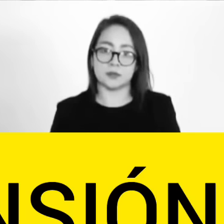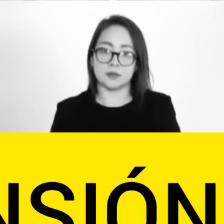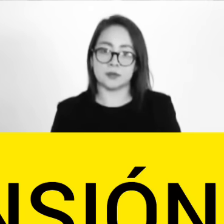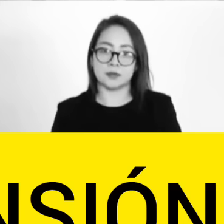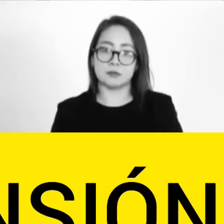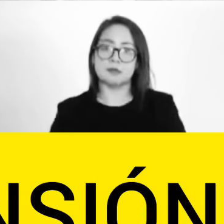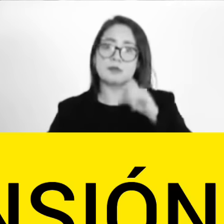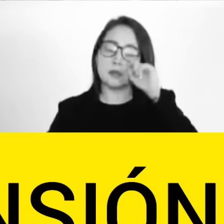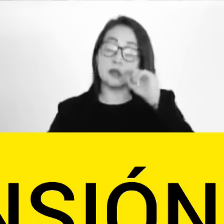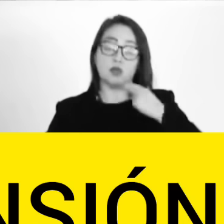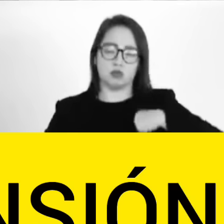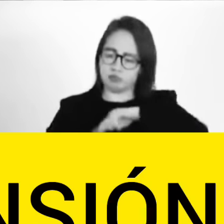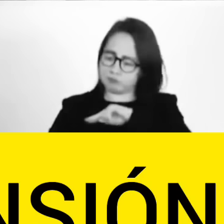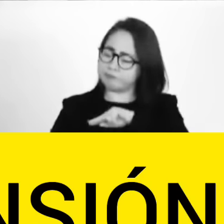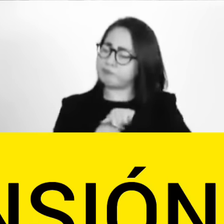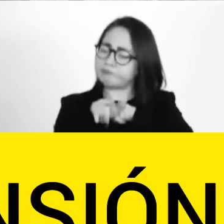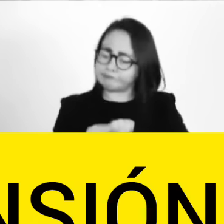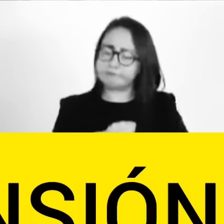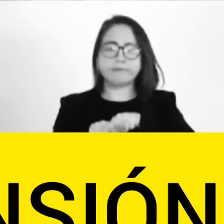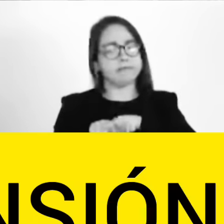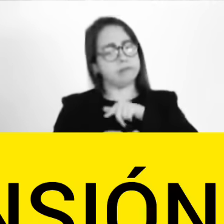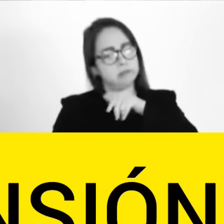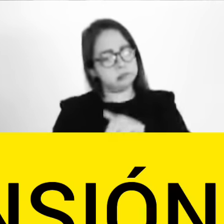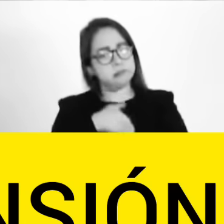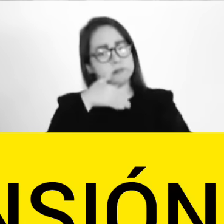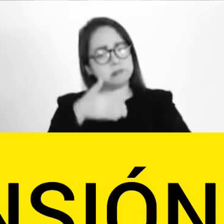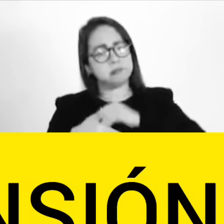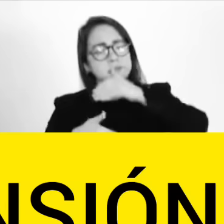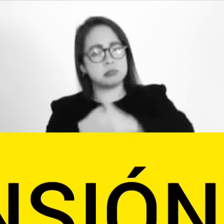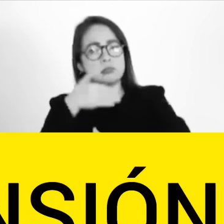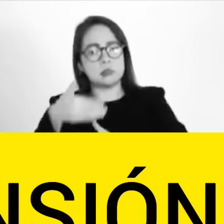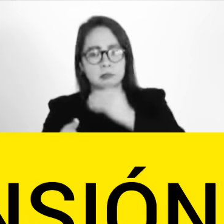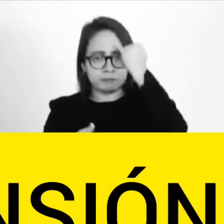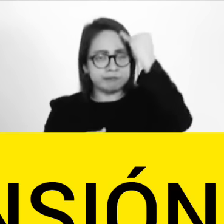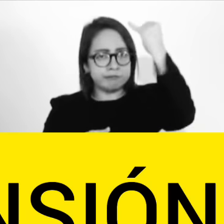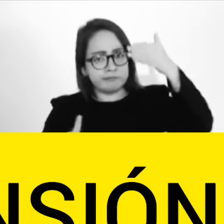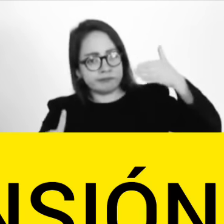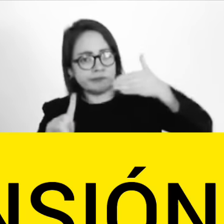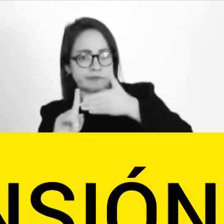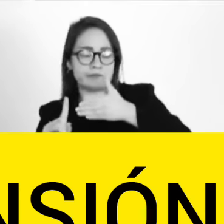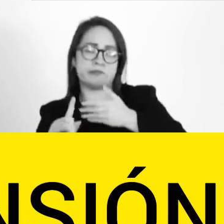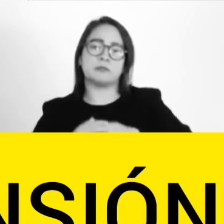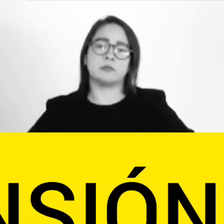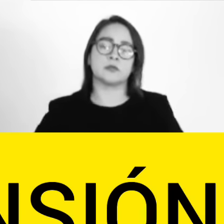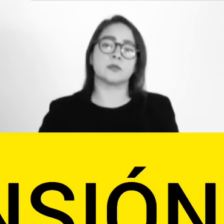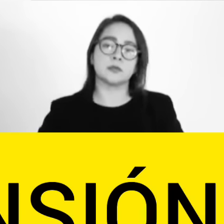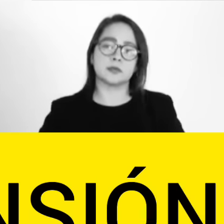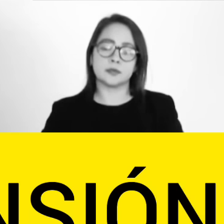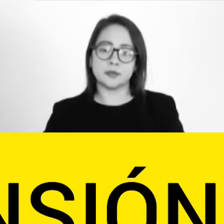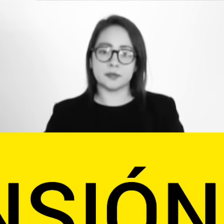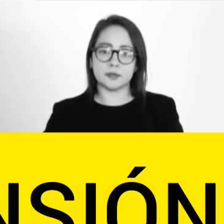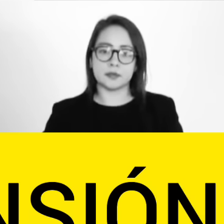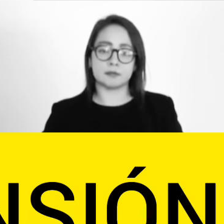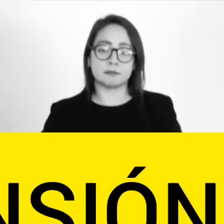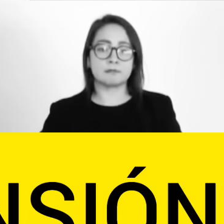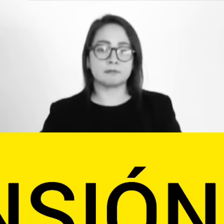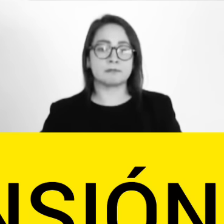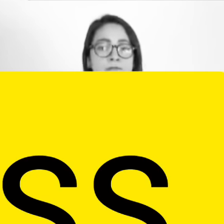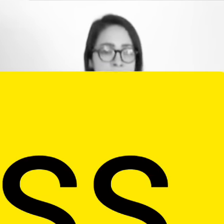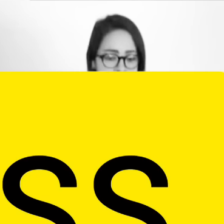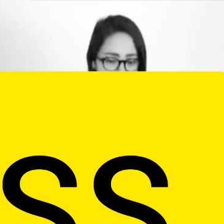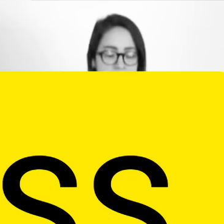Vamos a seguir con esa política. Y hago también el